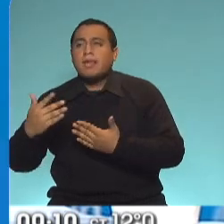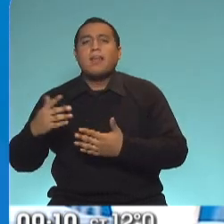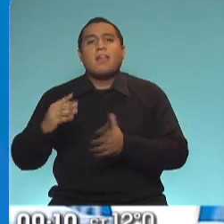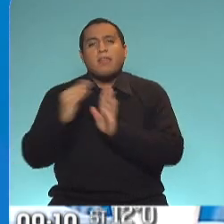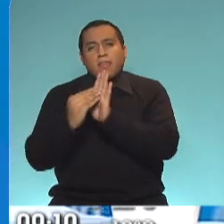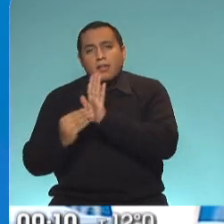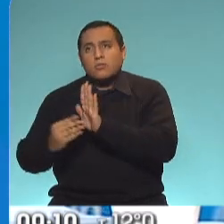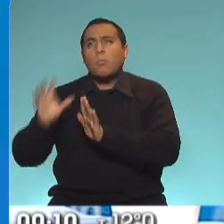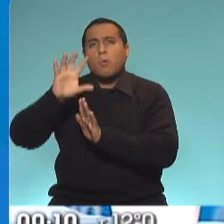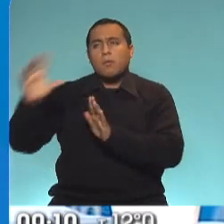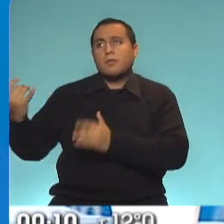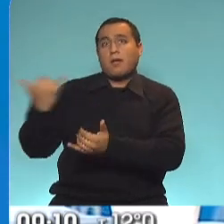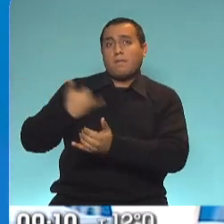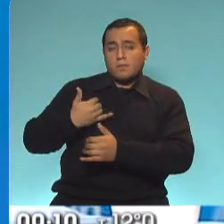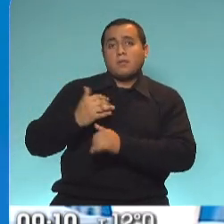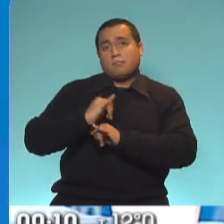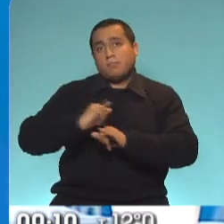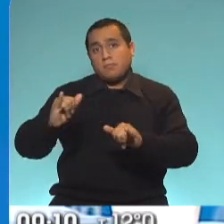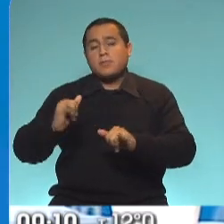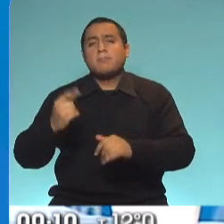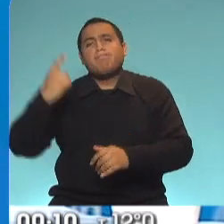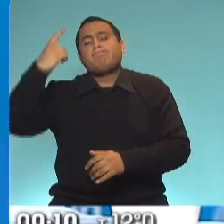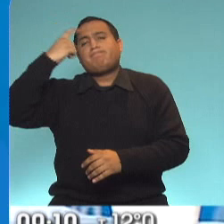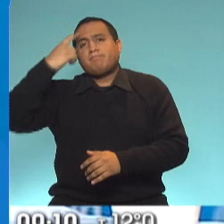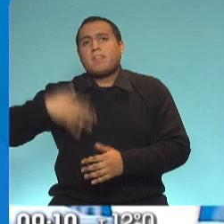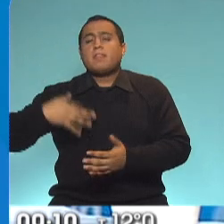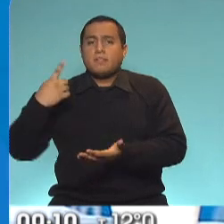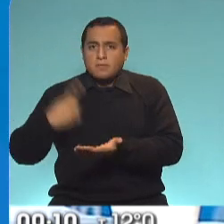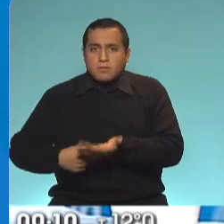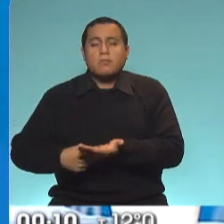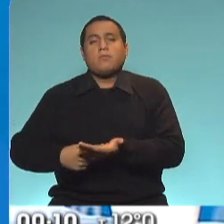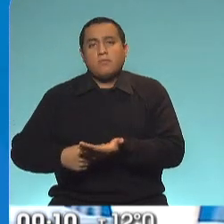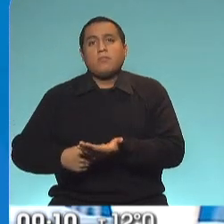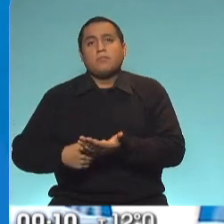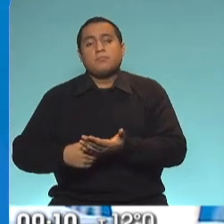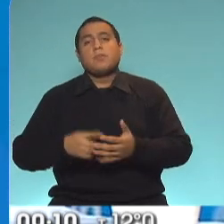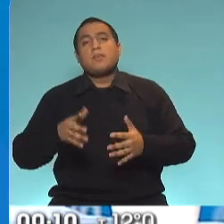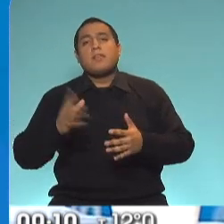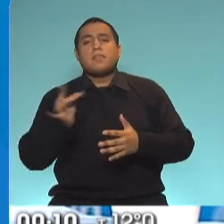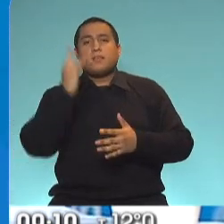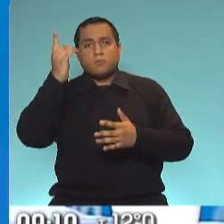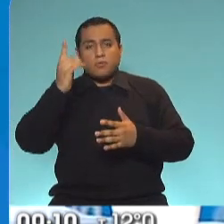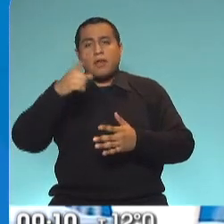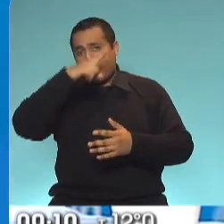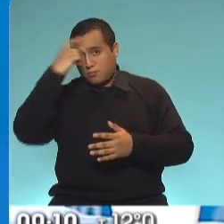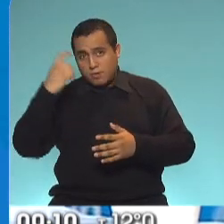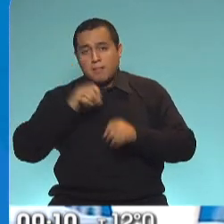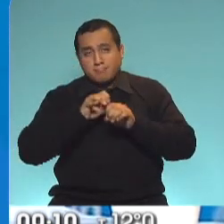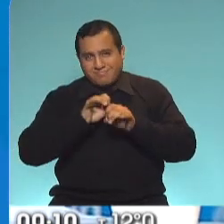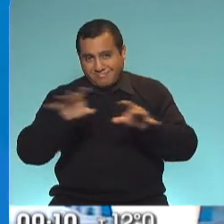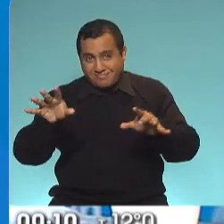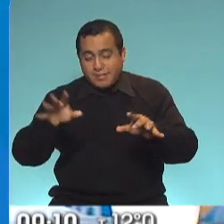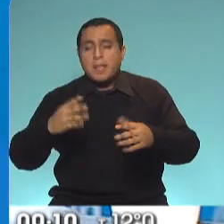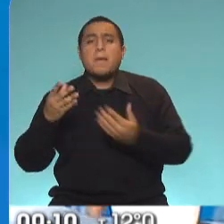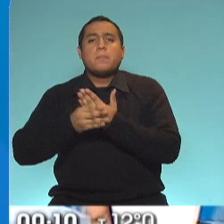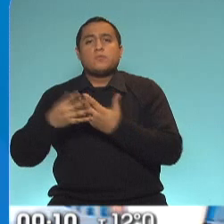provincias y con el pensamiento de la decisión desde la Dirección Nacional de Epidemiología, el Ministerio de Salud